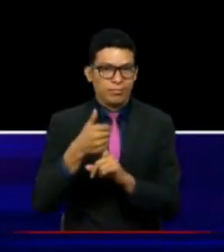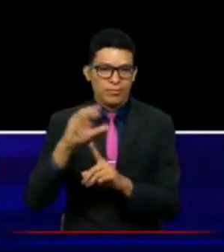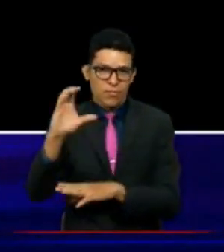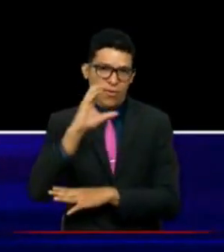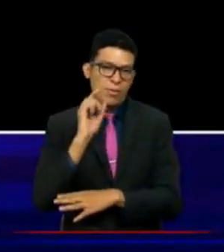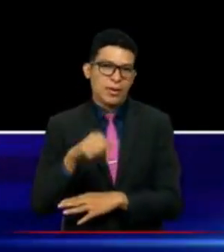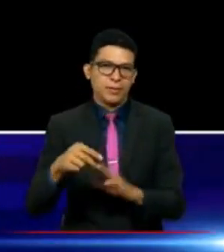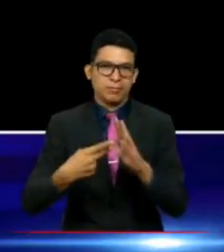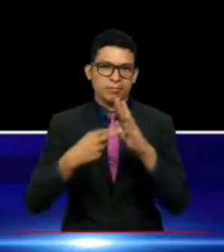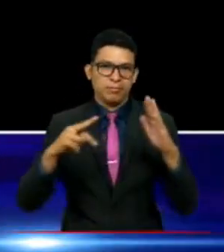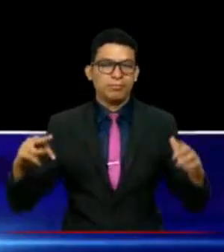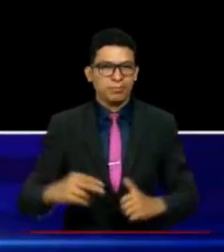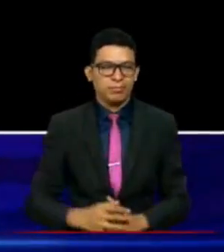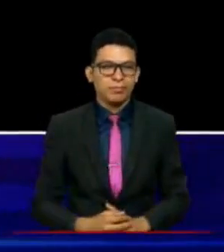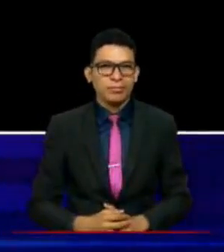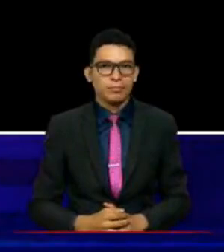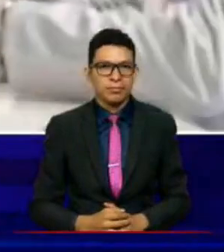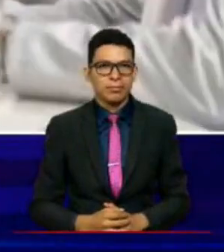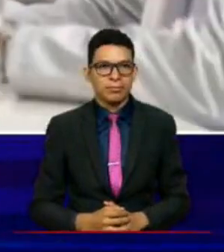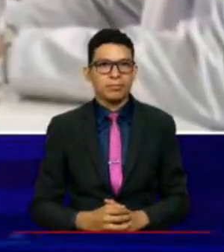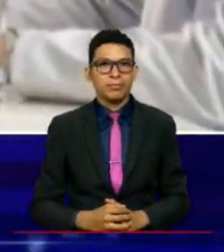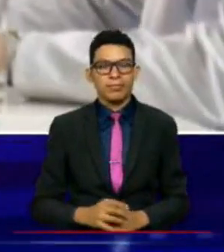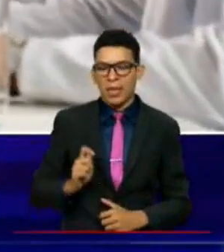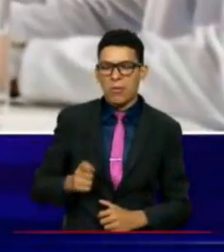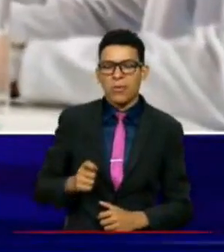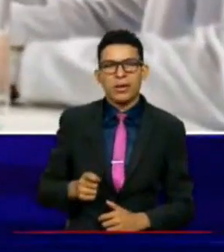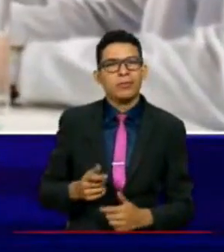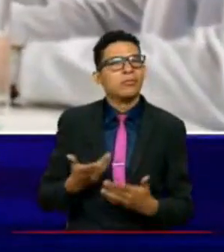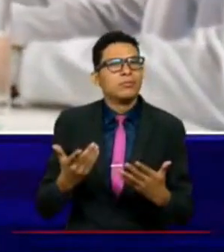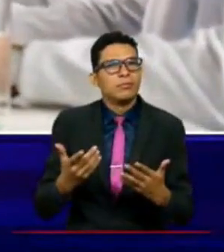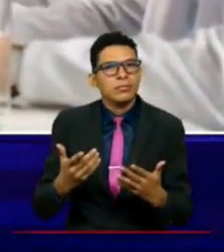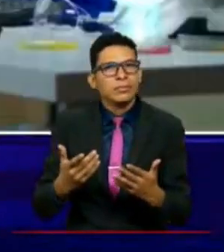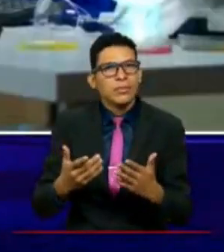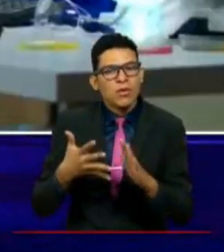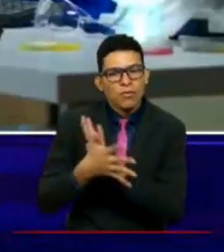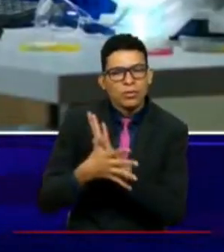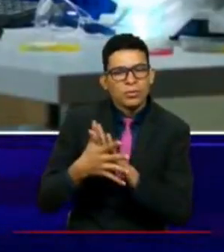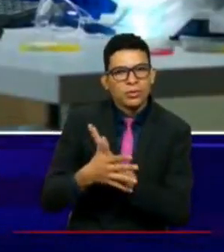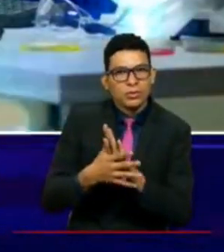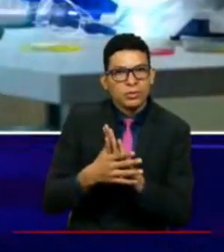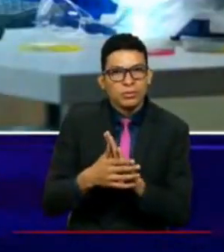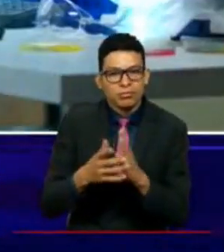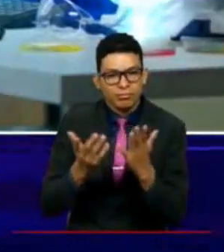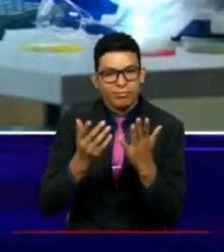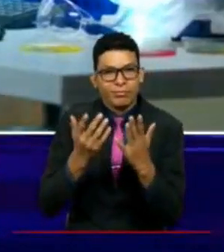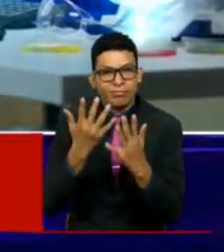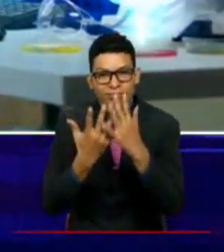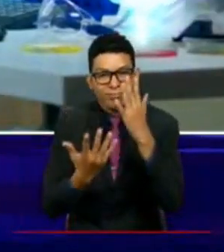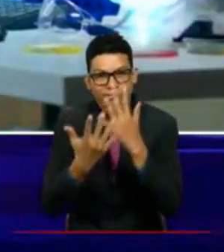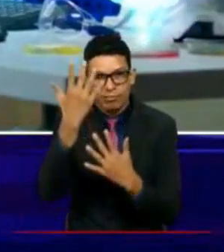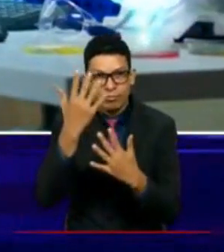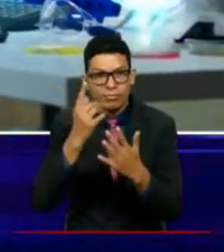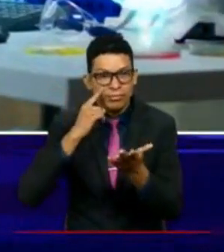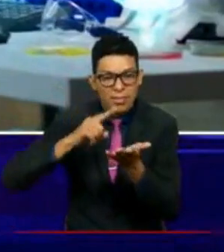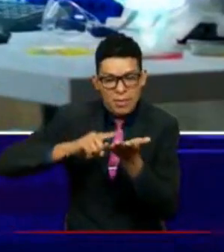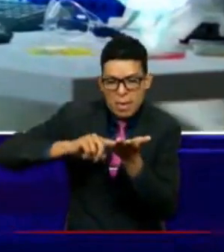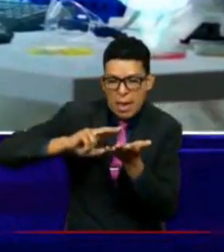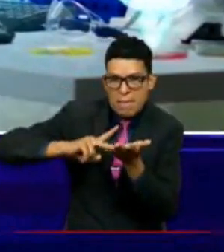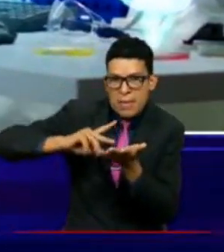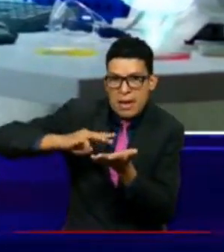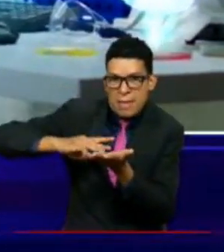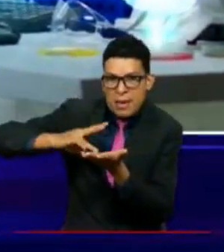el país de esta tecnología abogado Jorge Alberto qué implica la recolección de datos métricos bajo la ley colombiana y Cómo